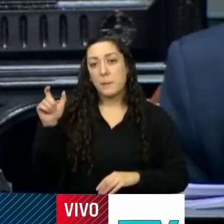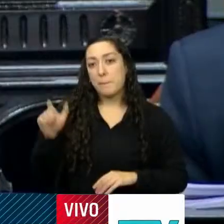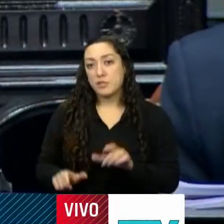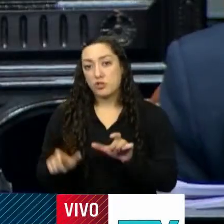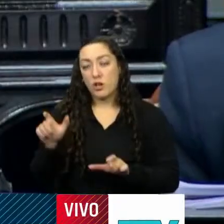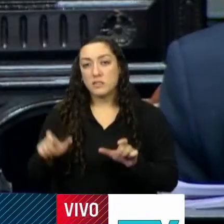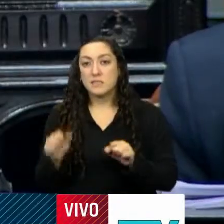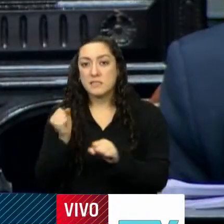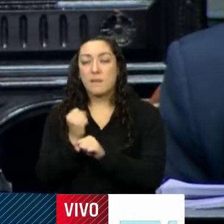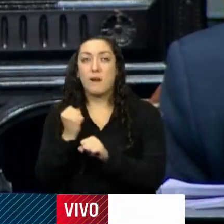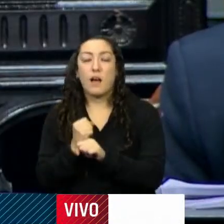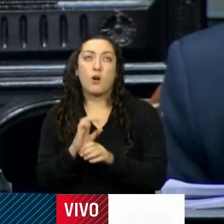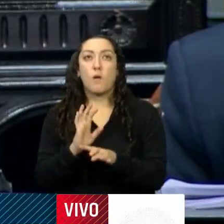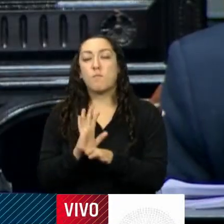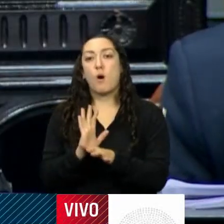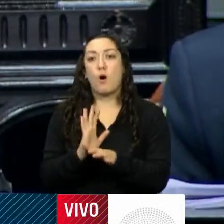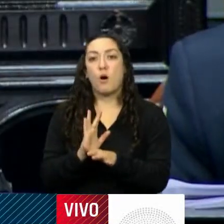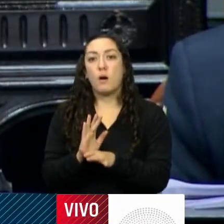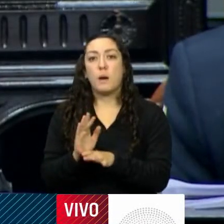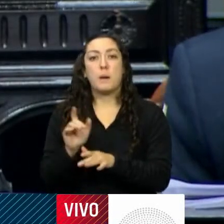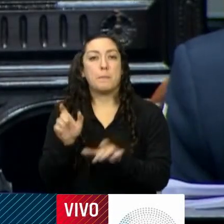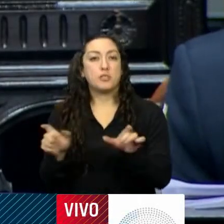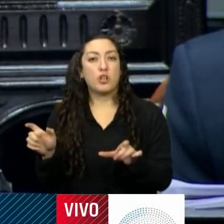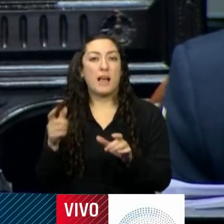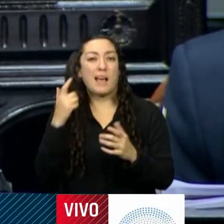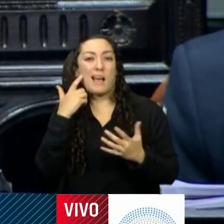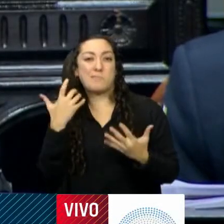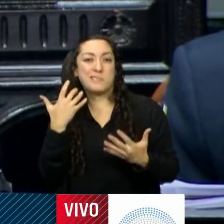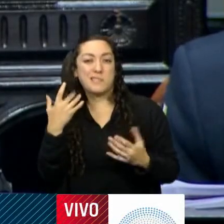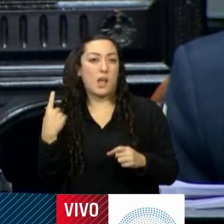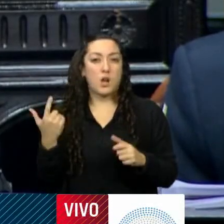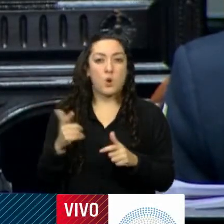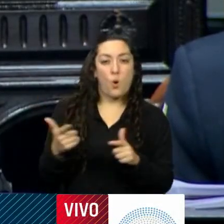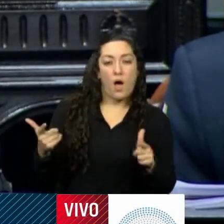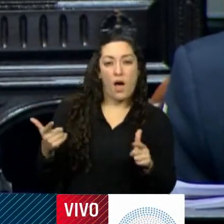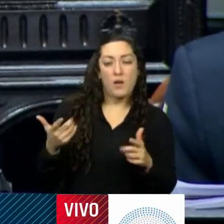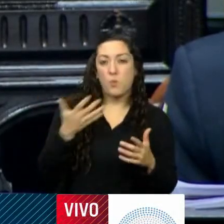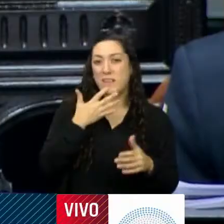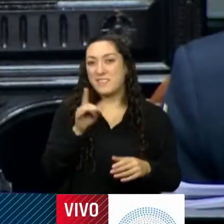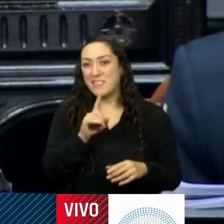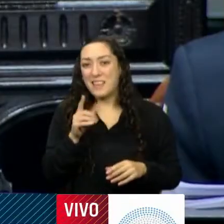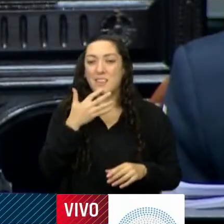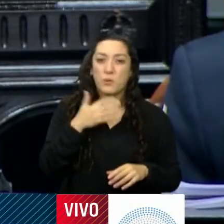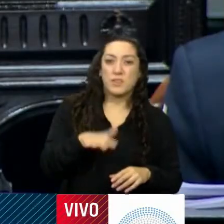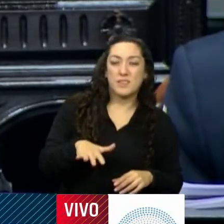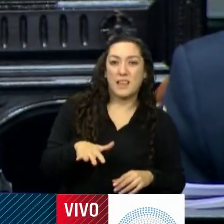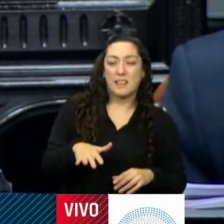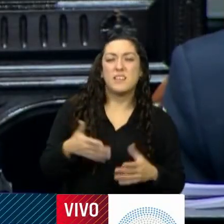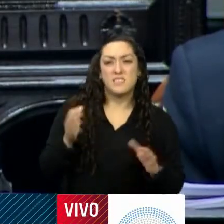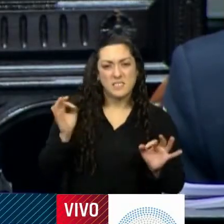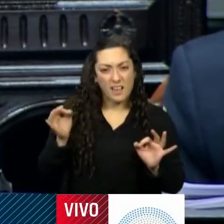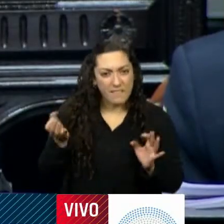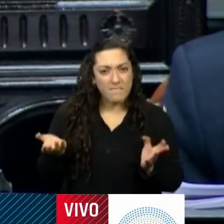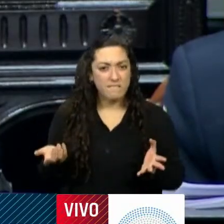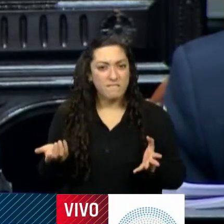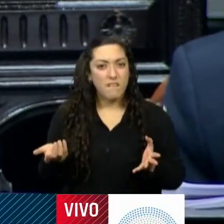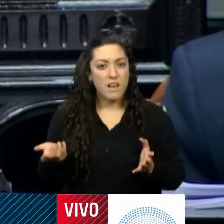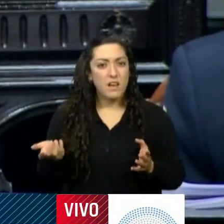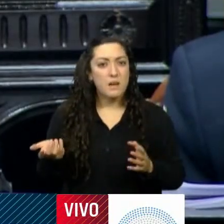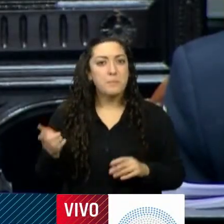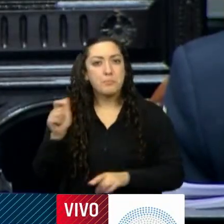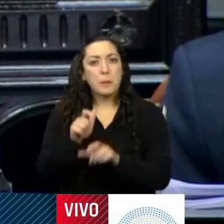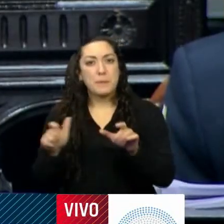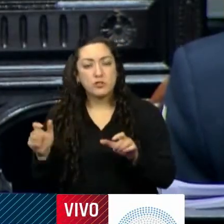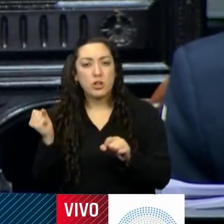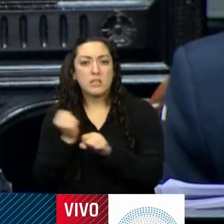trabajador como alguien que no tiene capacidad para discernir o comprender la criminalidad de sus actos. Tiene tanta